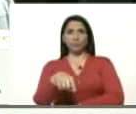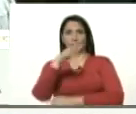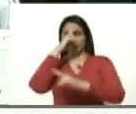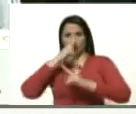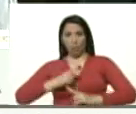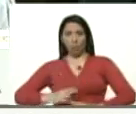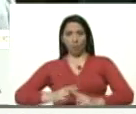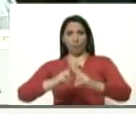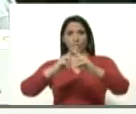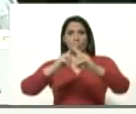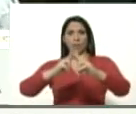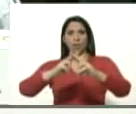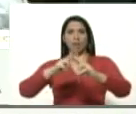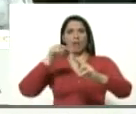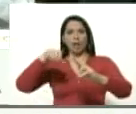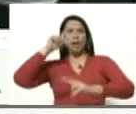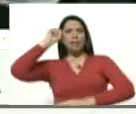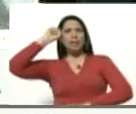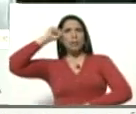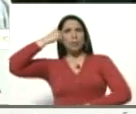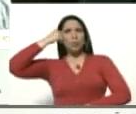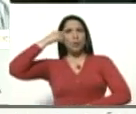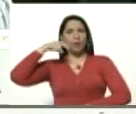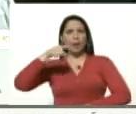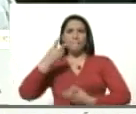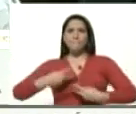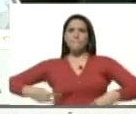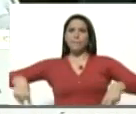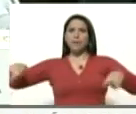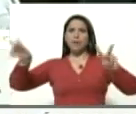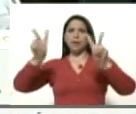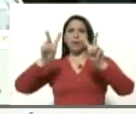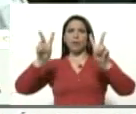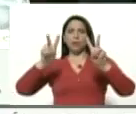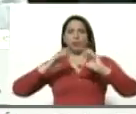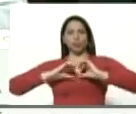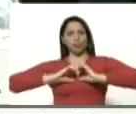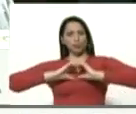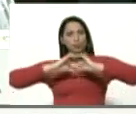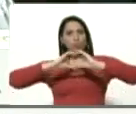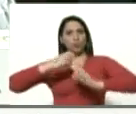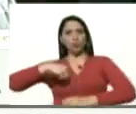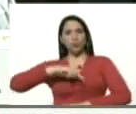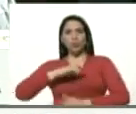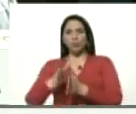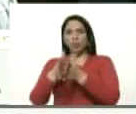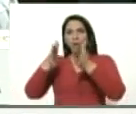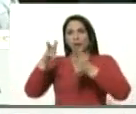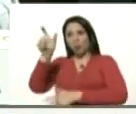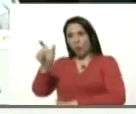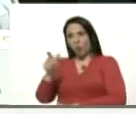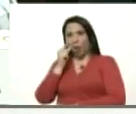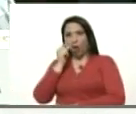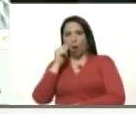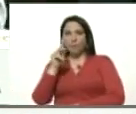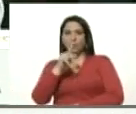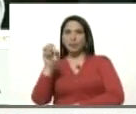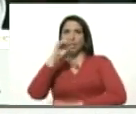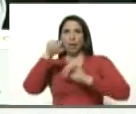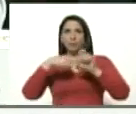homenaje, en este recuerdo, en esta valoración del corazón a nuestro gran Aquiles Nazoa a los 100 años.